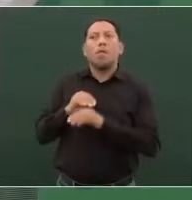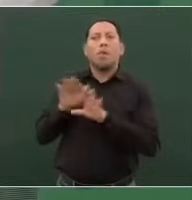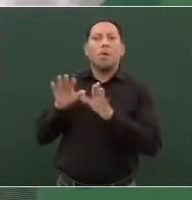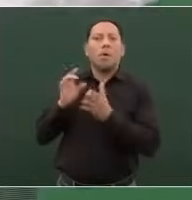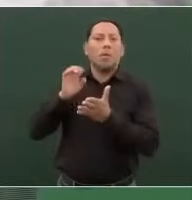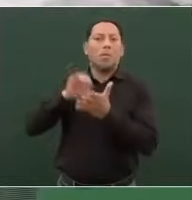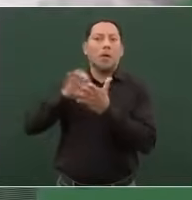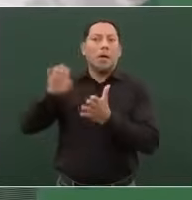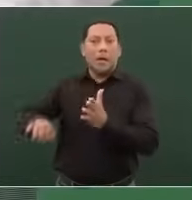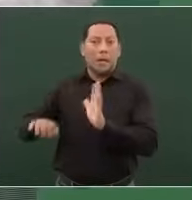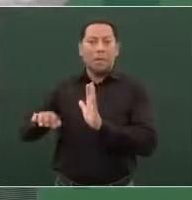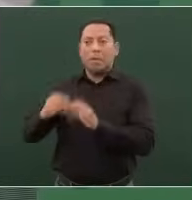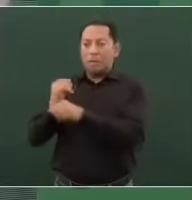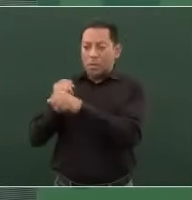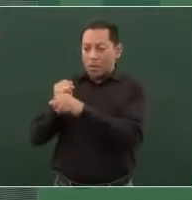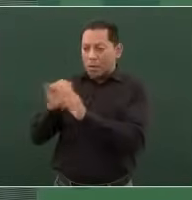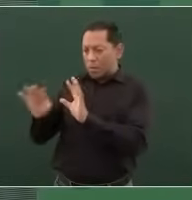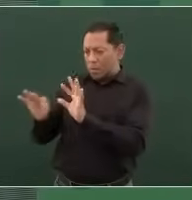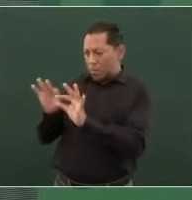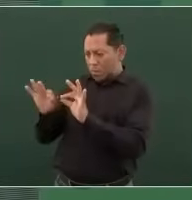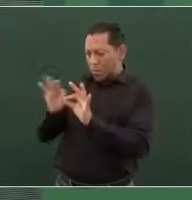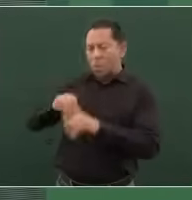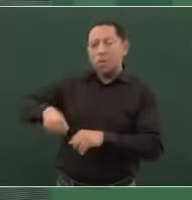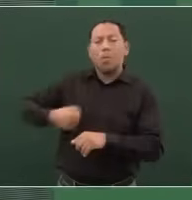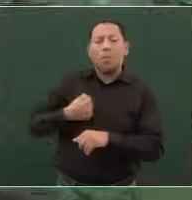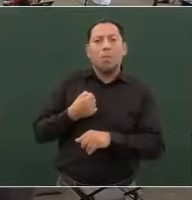le conviene a los potentados. Quieren